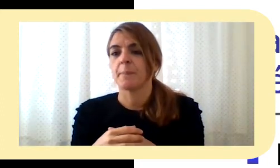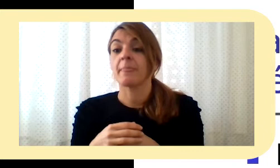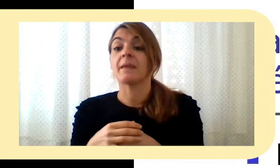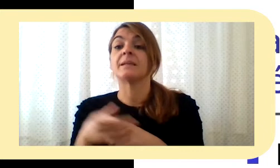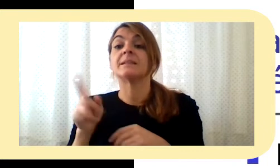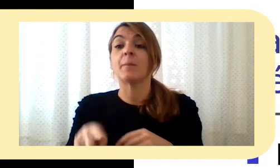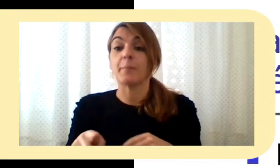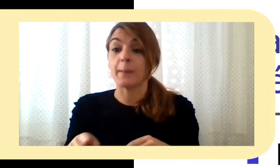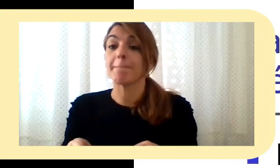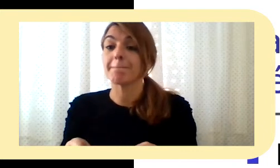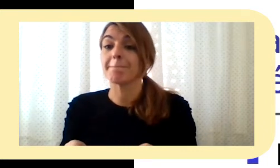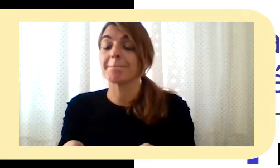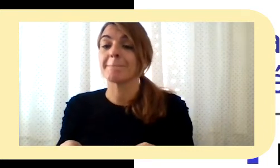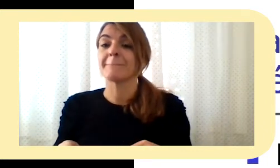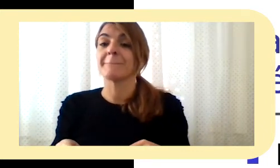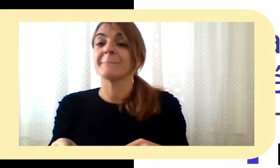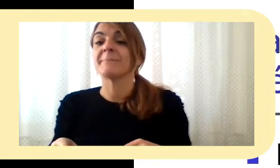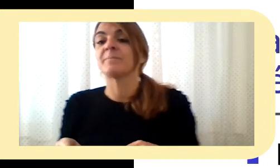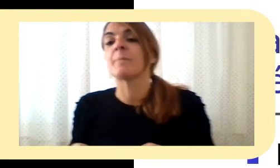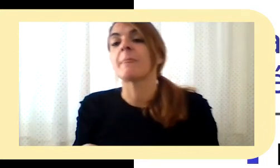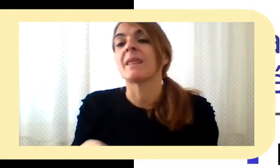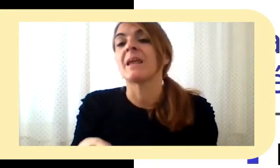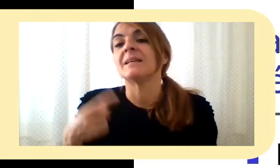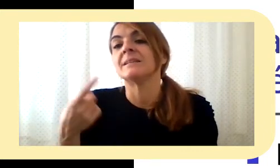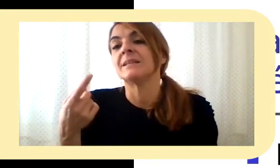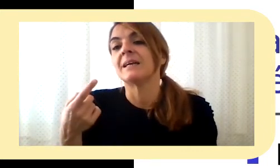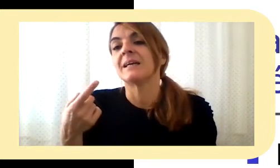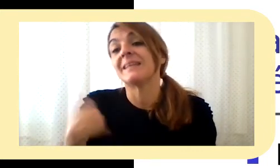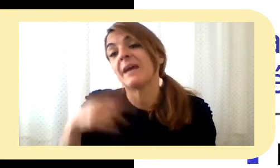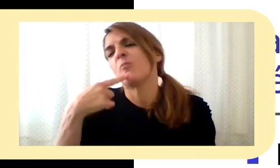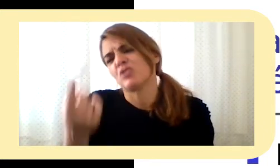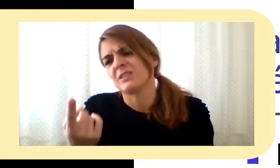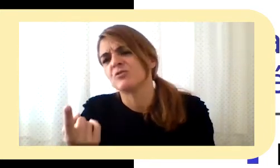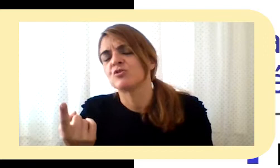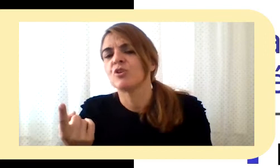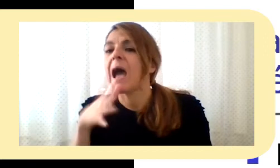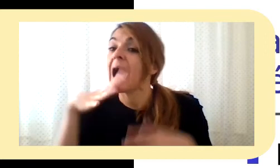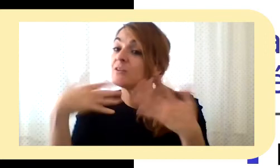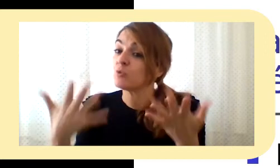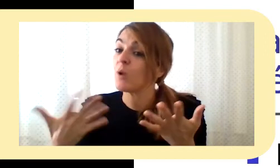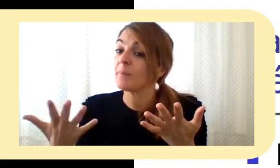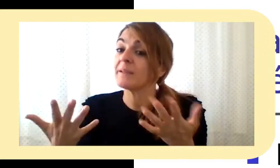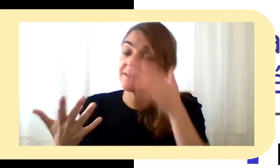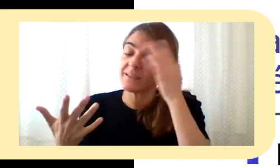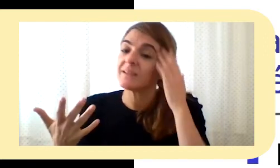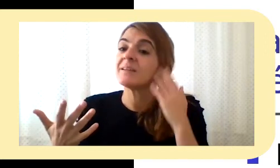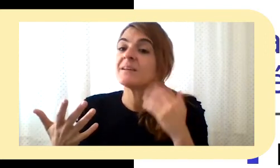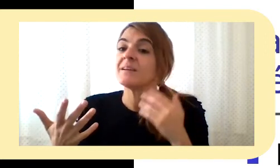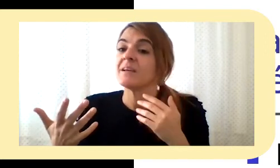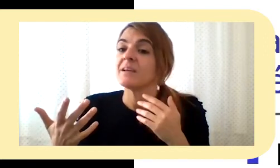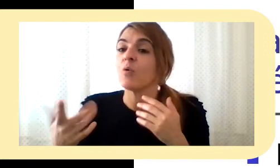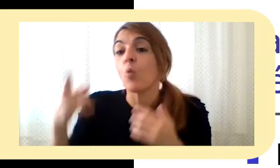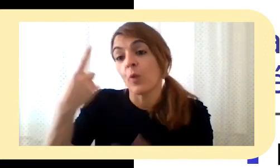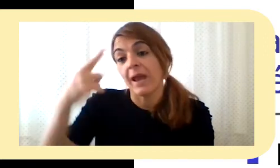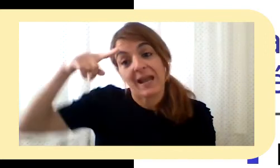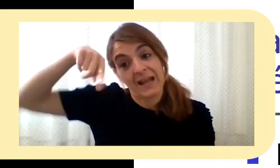tantos años, Teresa y yo, pues actualmente, con los trabajos de la COVID, a una catedrática de género en atención